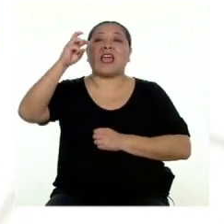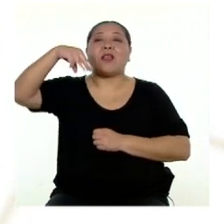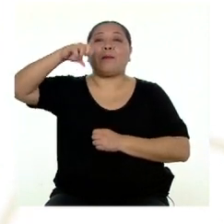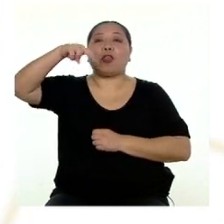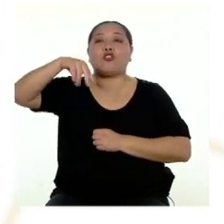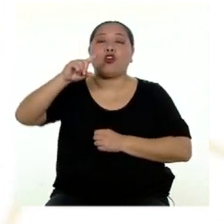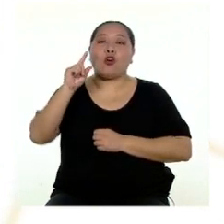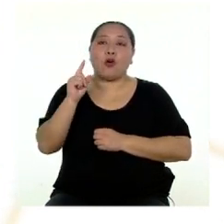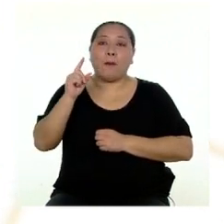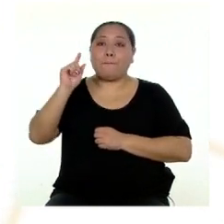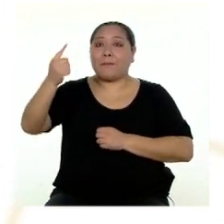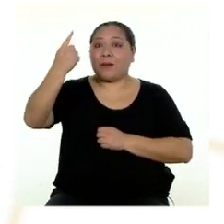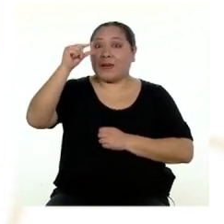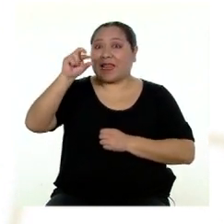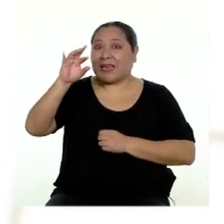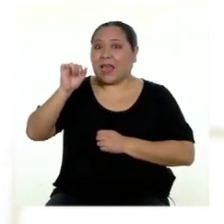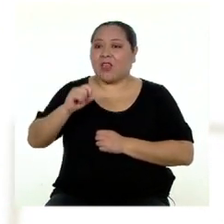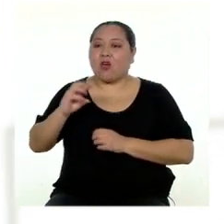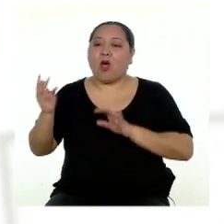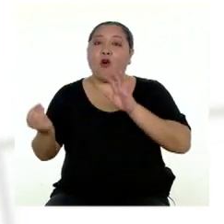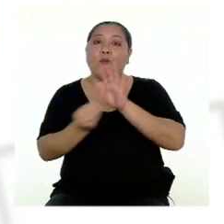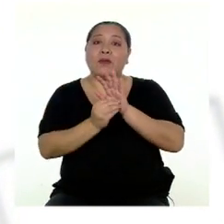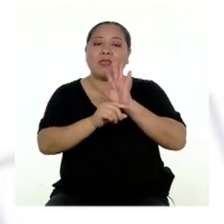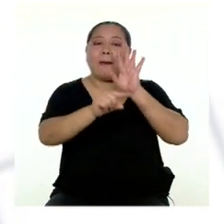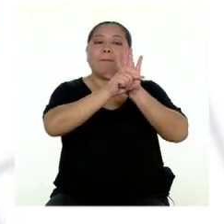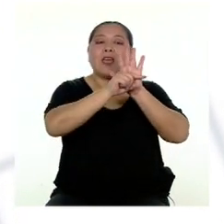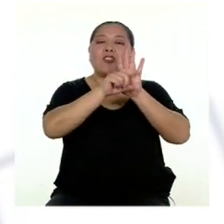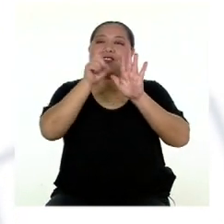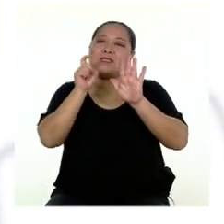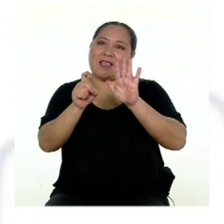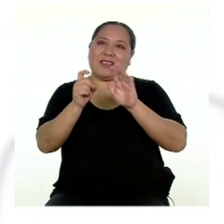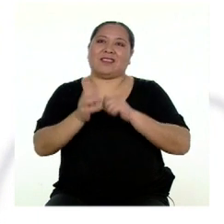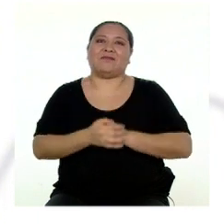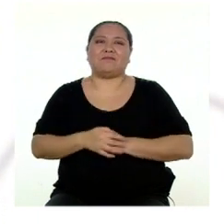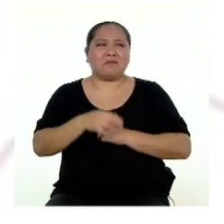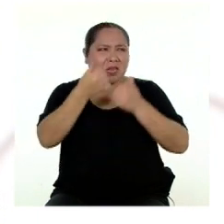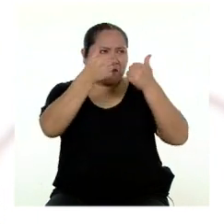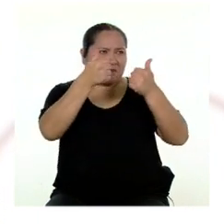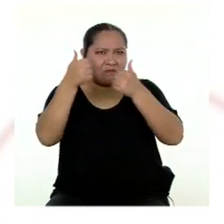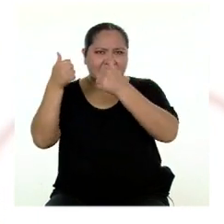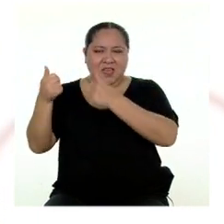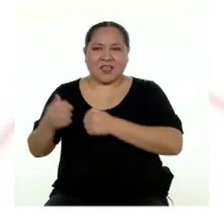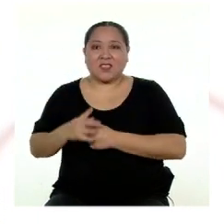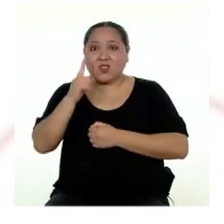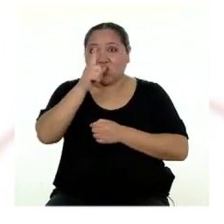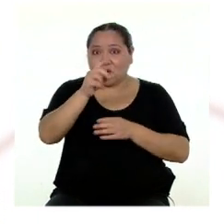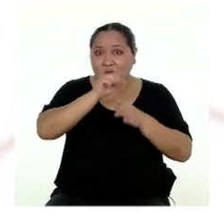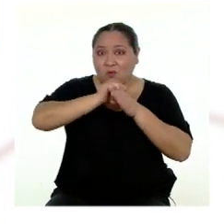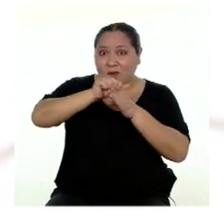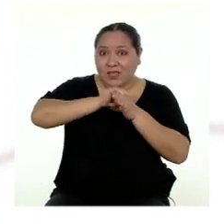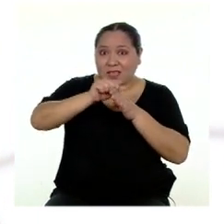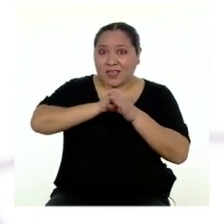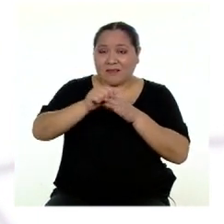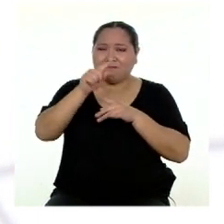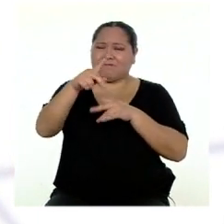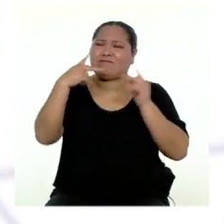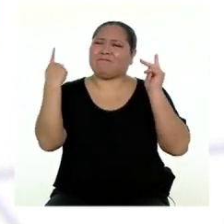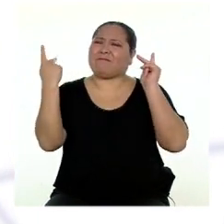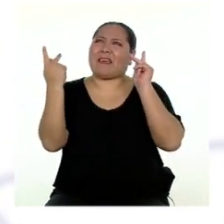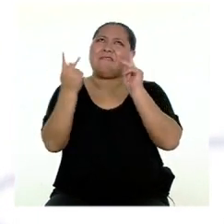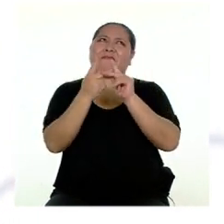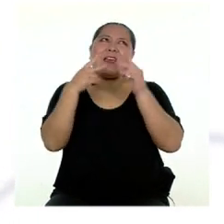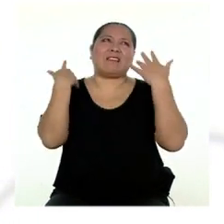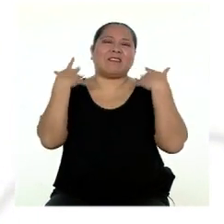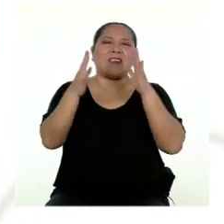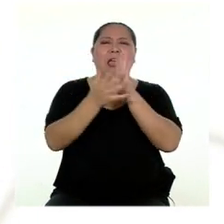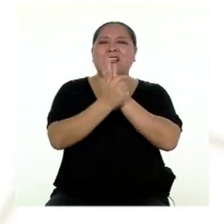grado incluye menos, pero todo lo demás lo hiciste muy bien, Yanira. Si sigues practicando, serás una experta en poco